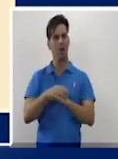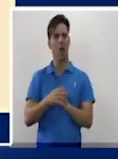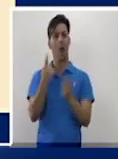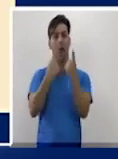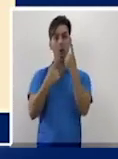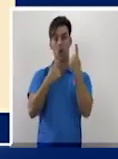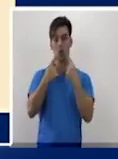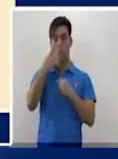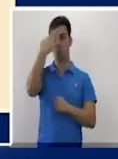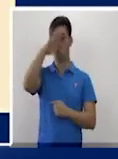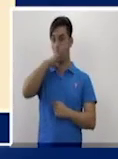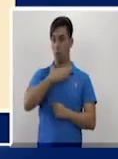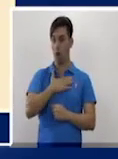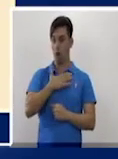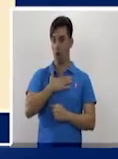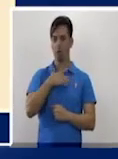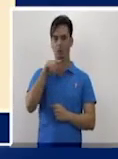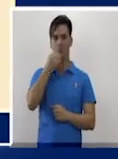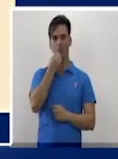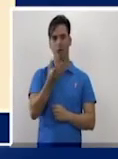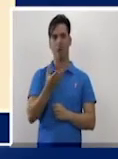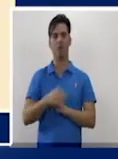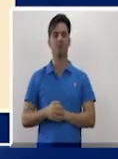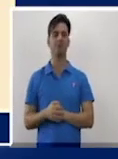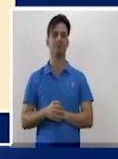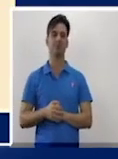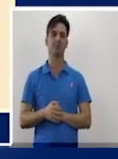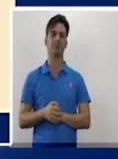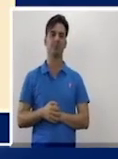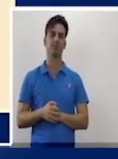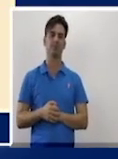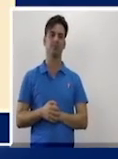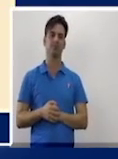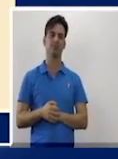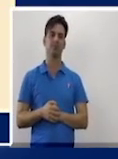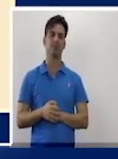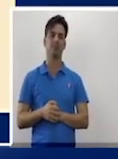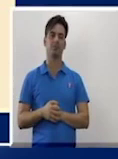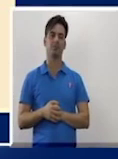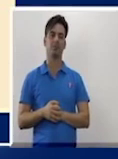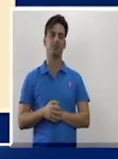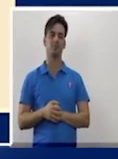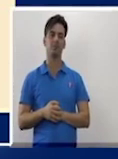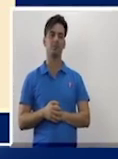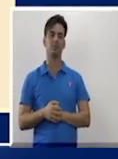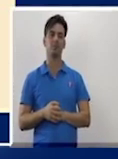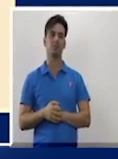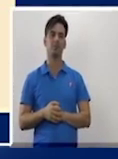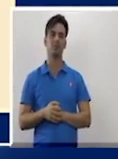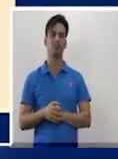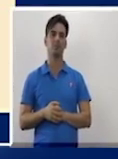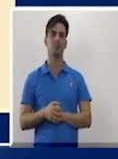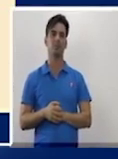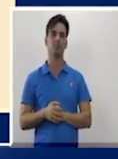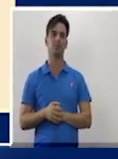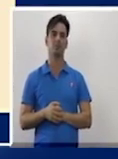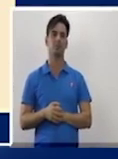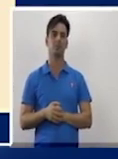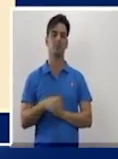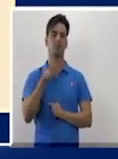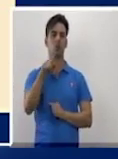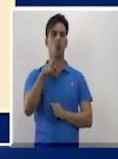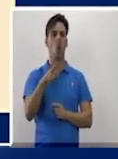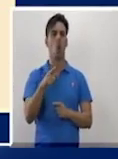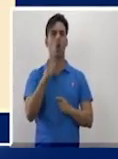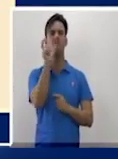existen muchas. Solo busca información para que puedas participar. ¿Que cuándo lo vas a